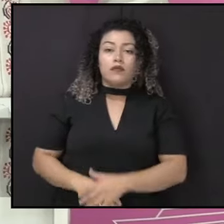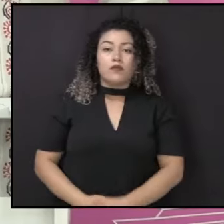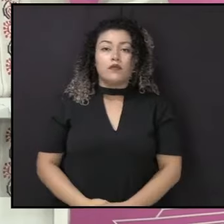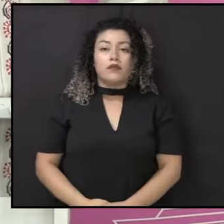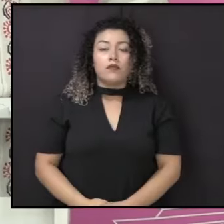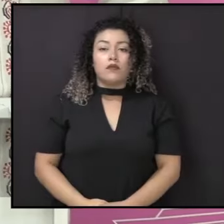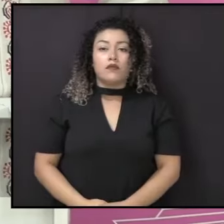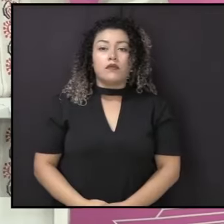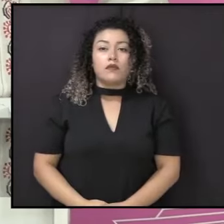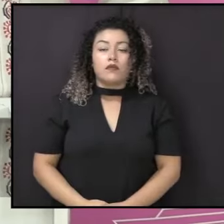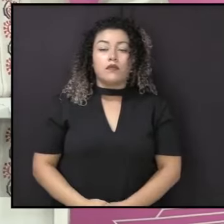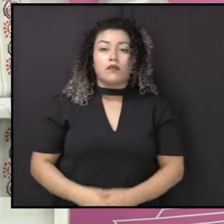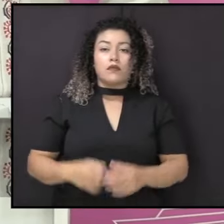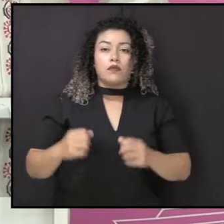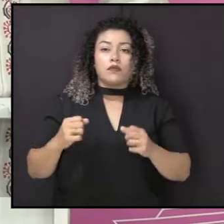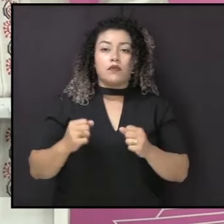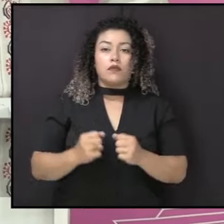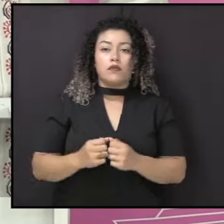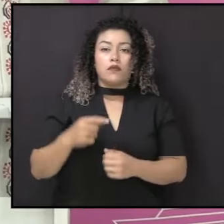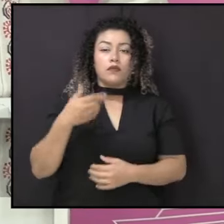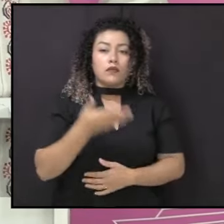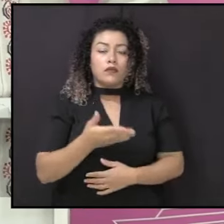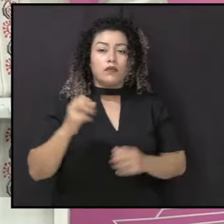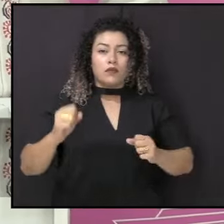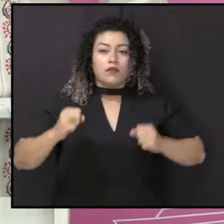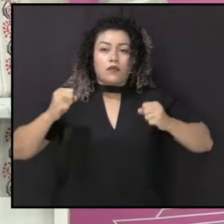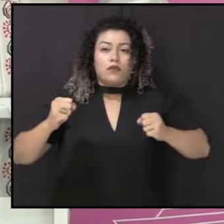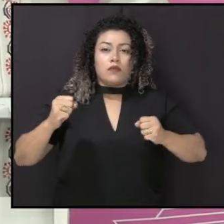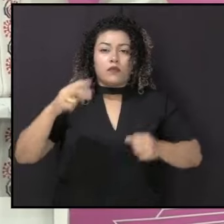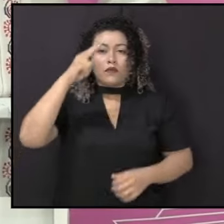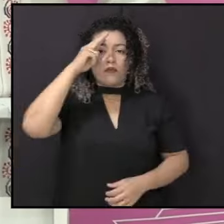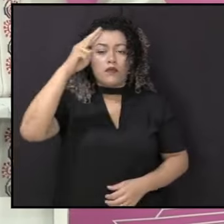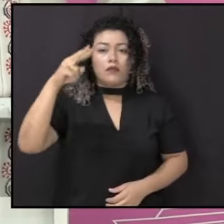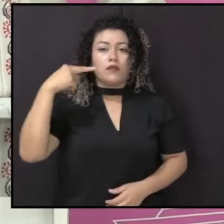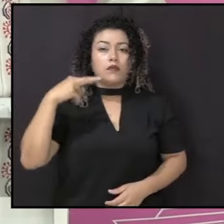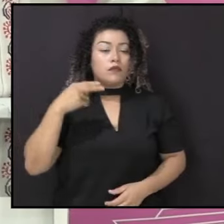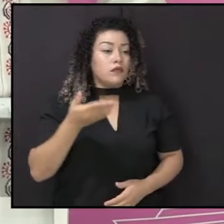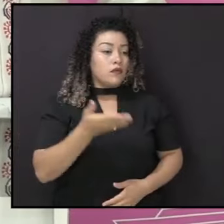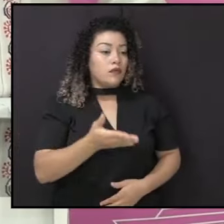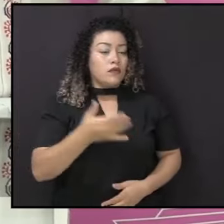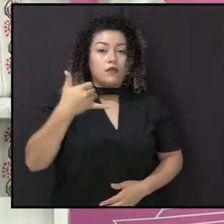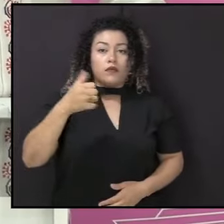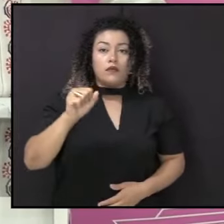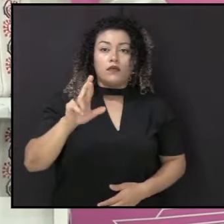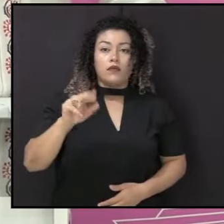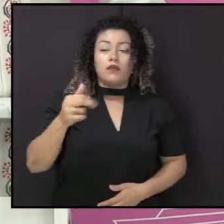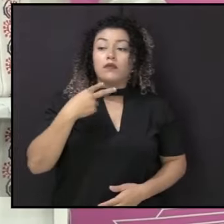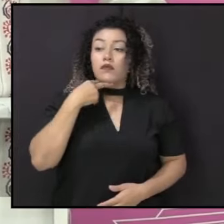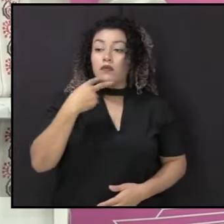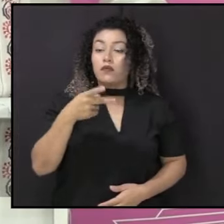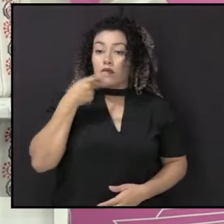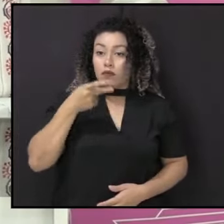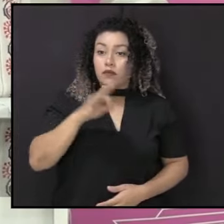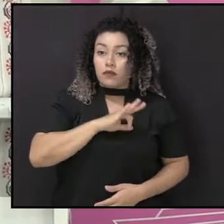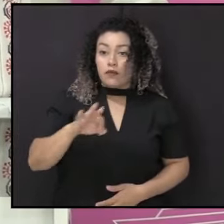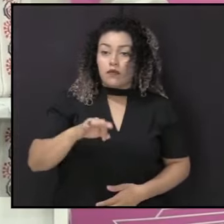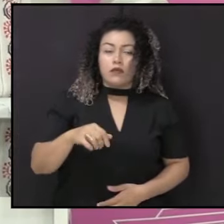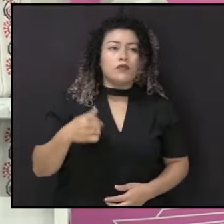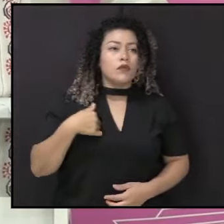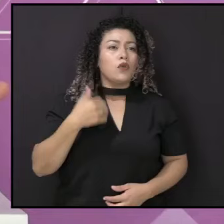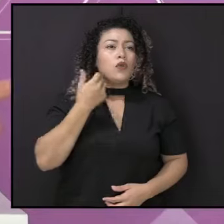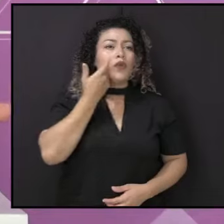Candidata de Fuerza por México, Veracruz, Yara Teresa Villalpando, ¿va a usar uso de la réplica? Yo solamente